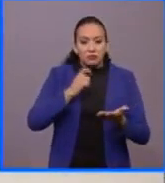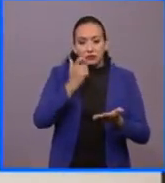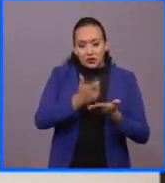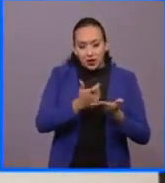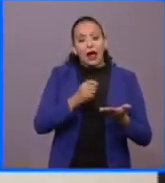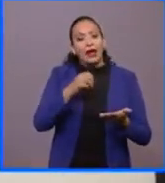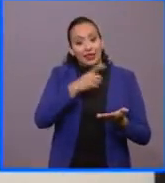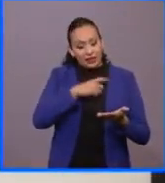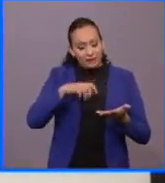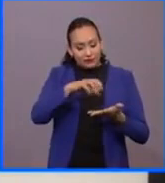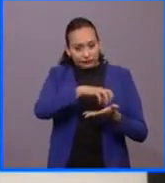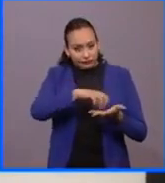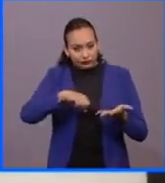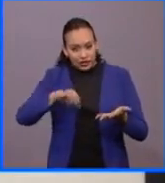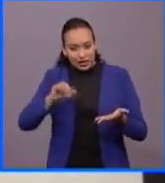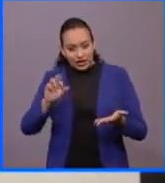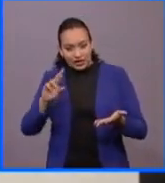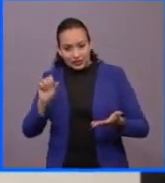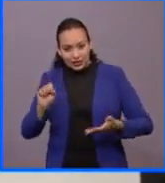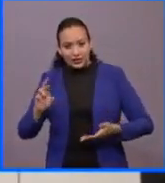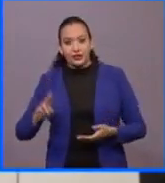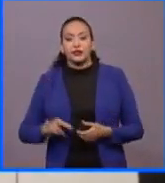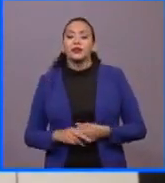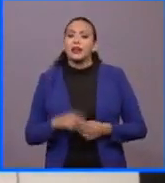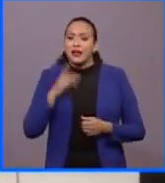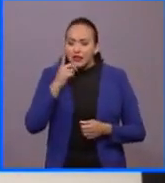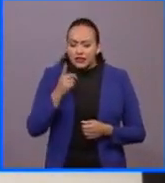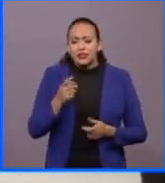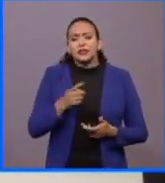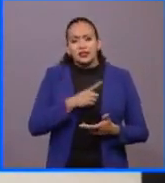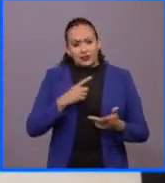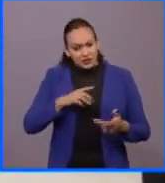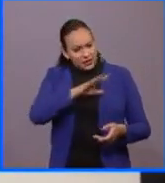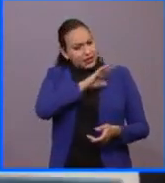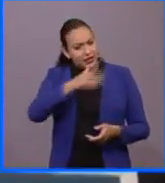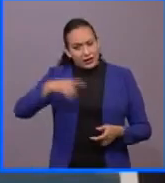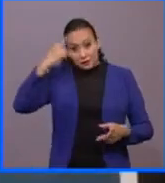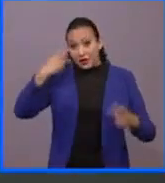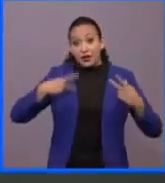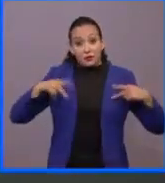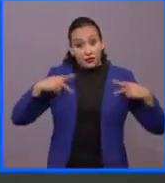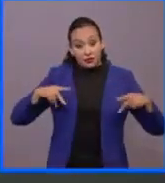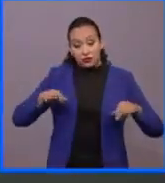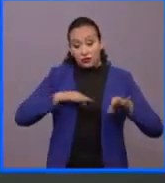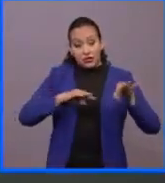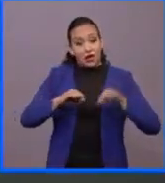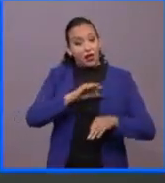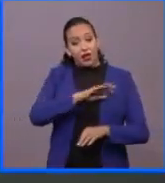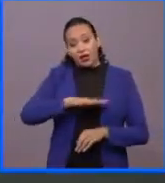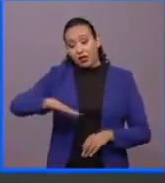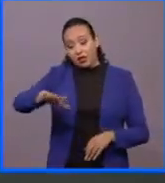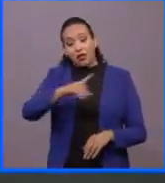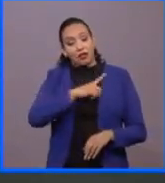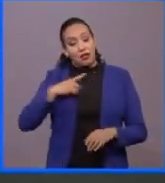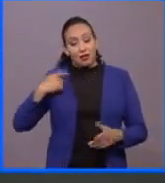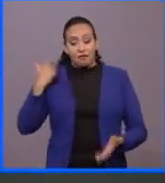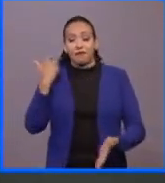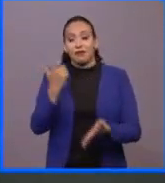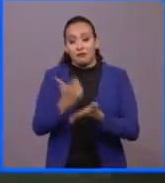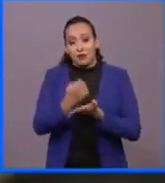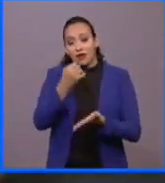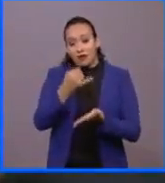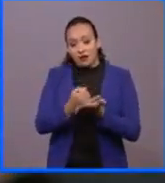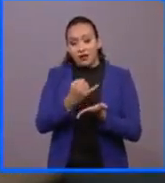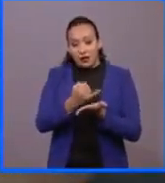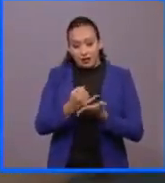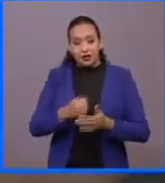una prestación de previsión social se considera que se otorga de manera general a los trabajadores, para que de resultar estrictamente